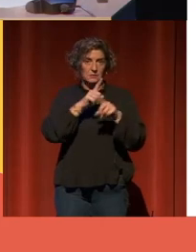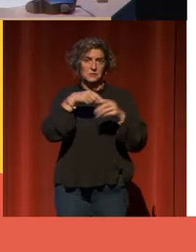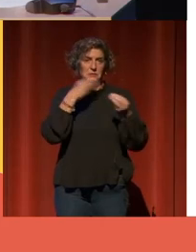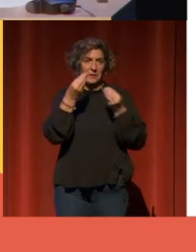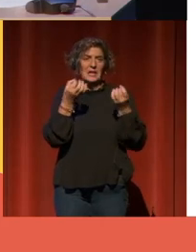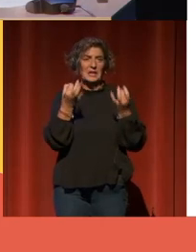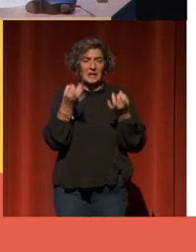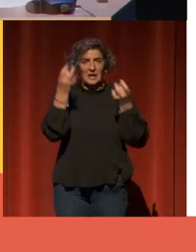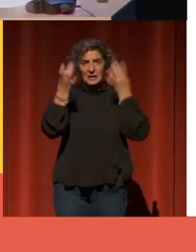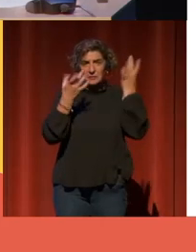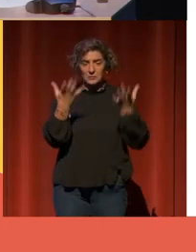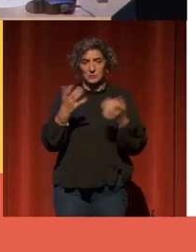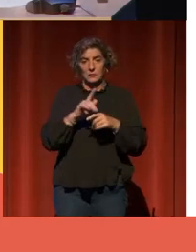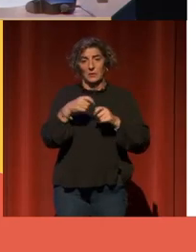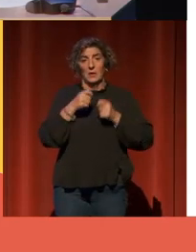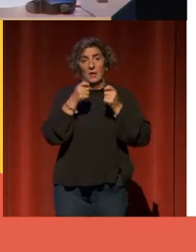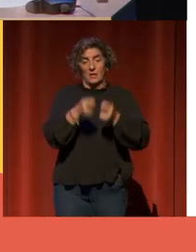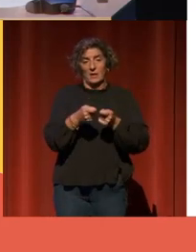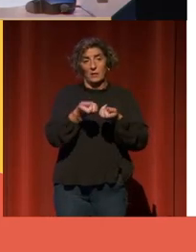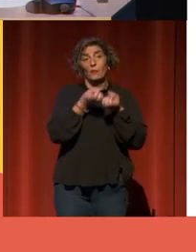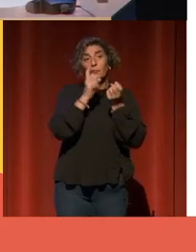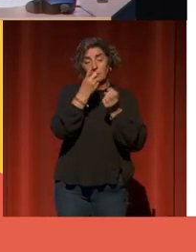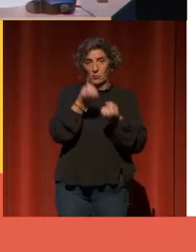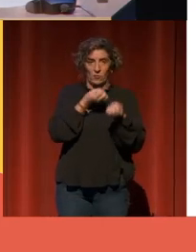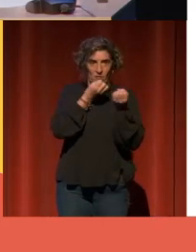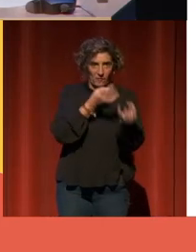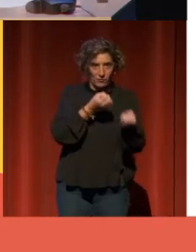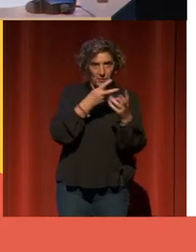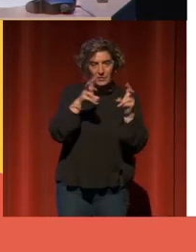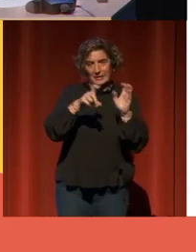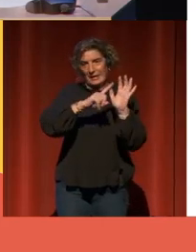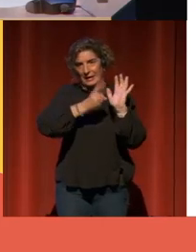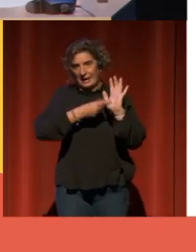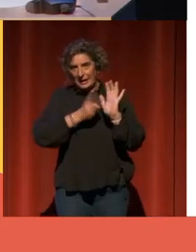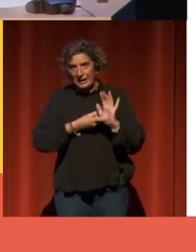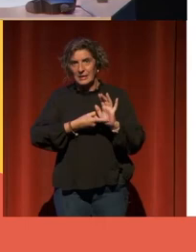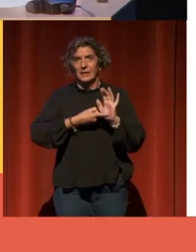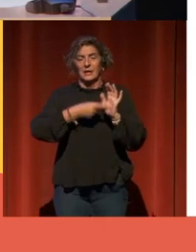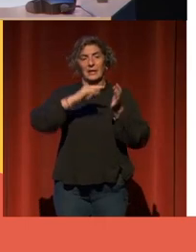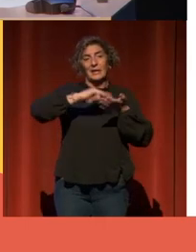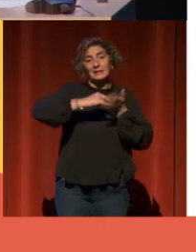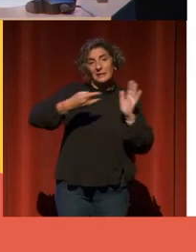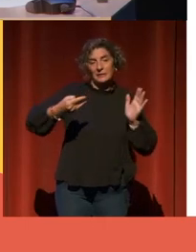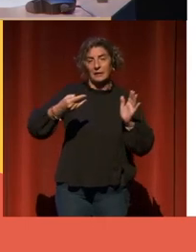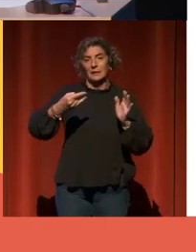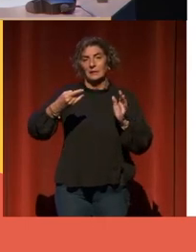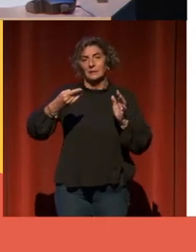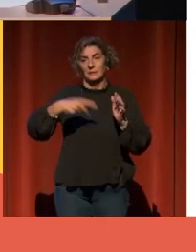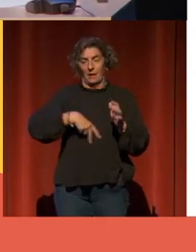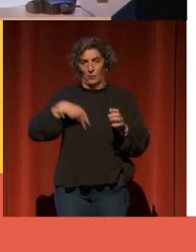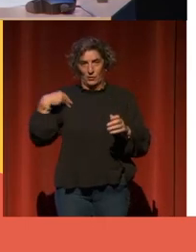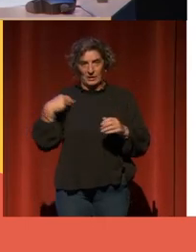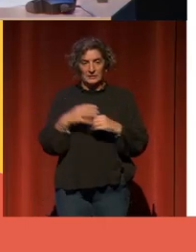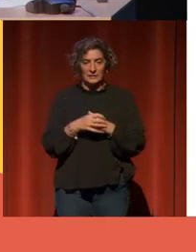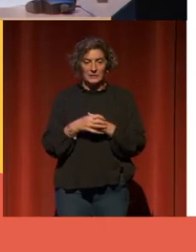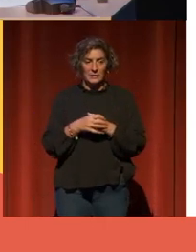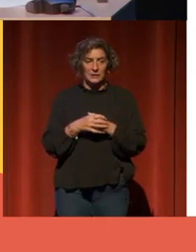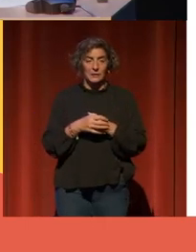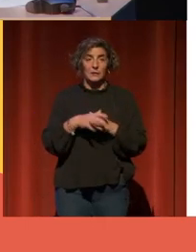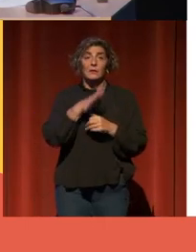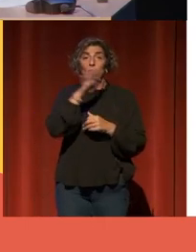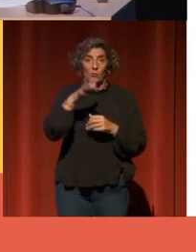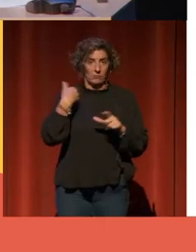objetivos ofrecer información sobre la legislación y las estrategias nacionales a través de la